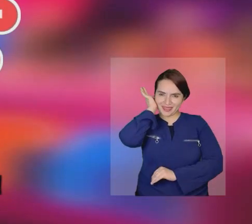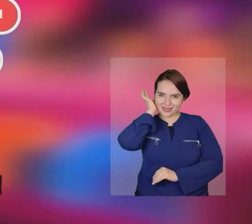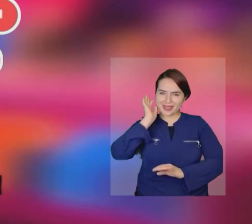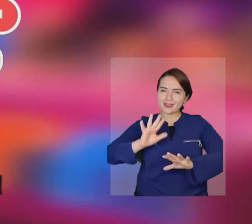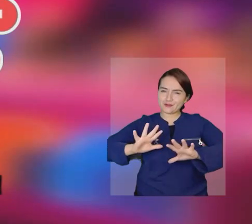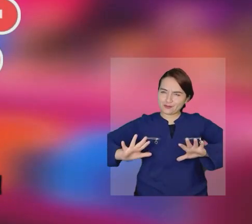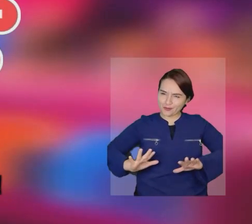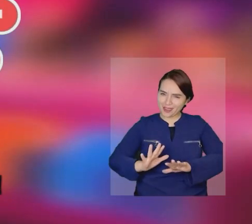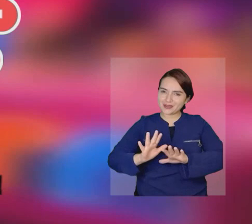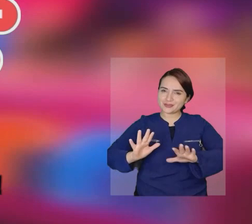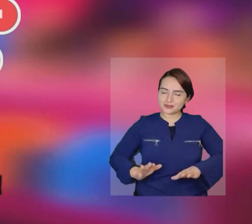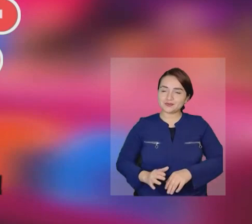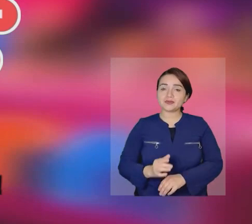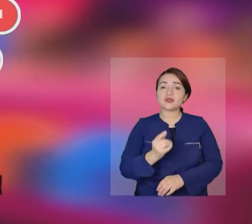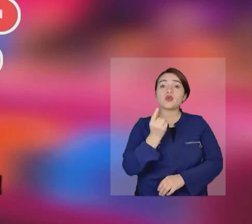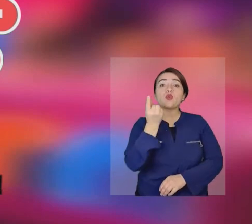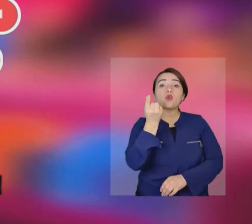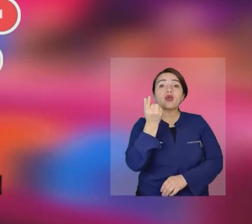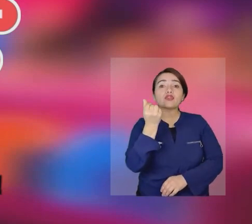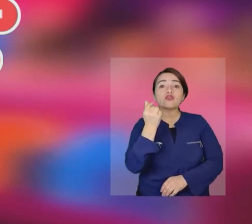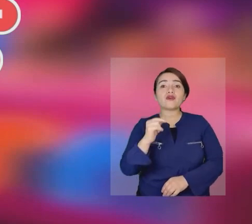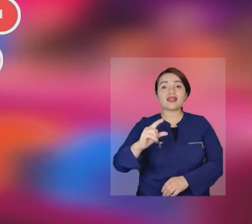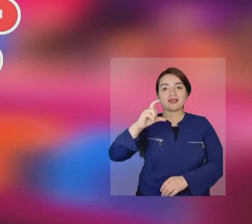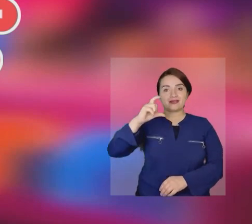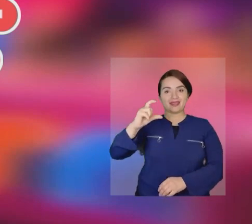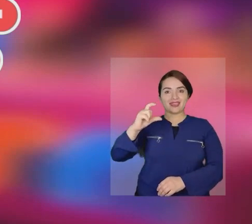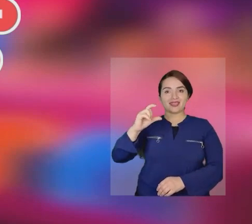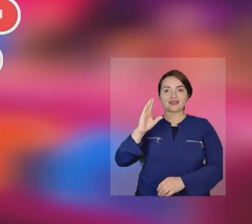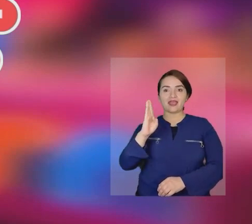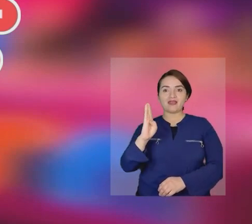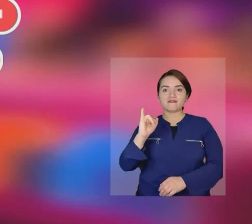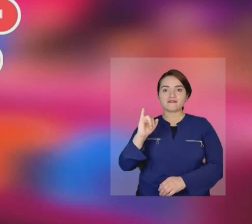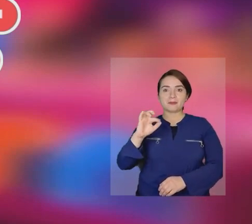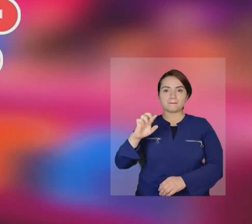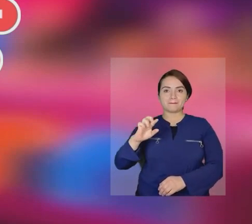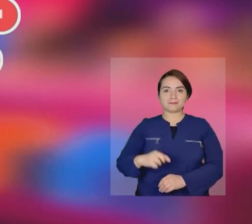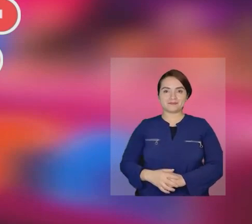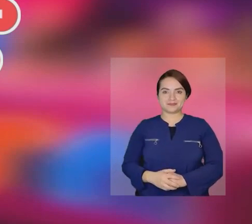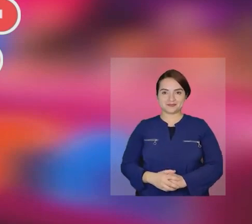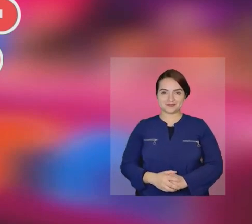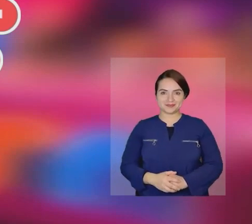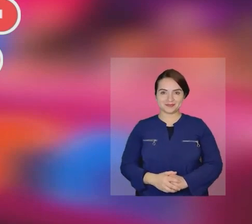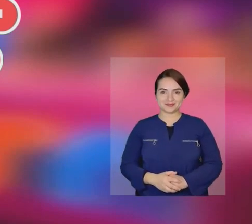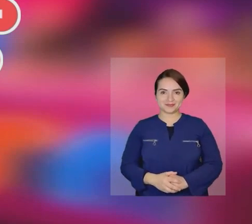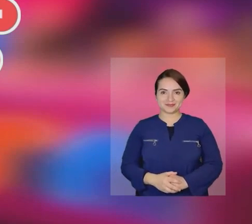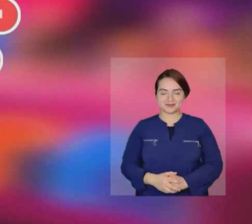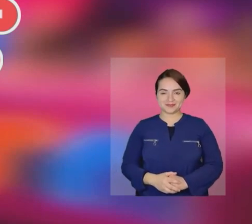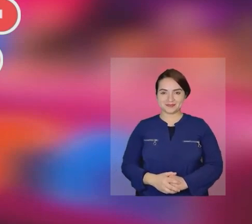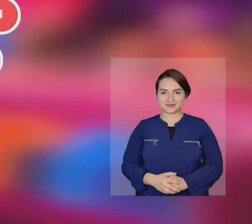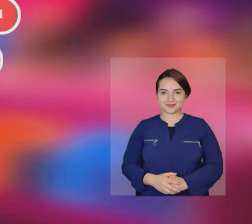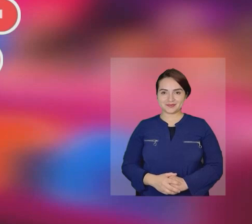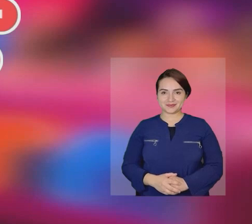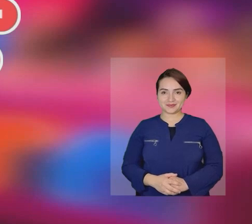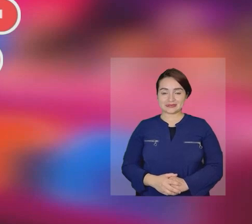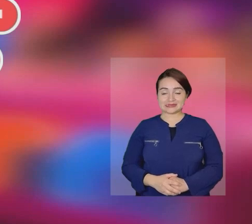vamos candidata haga un esfuerzo Cuánto vale una tarjeta